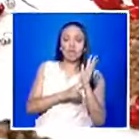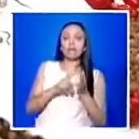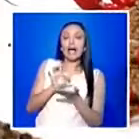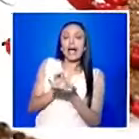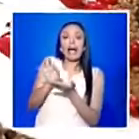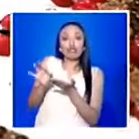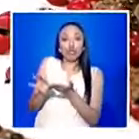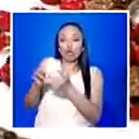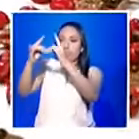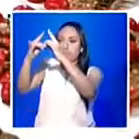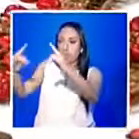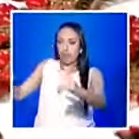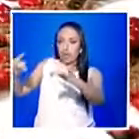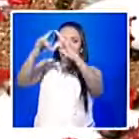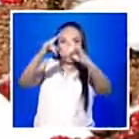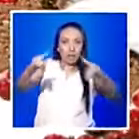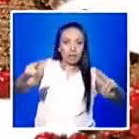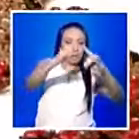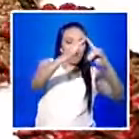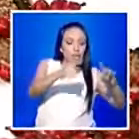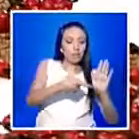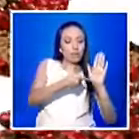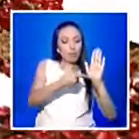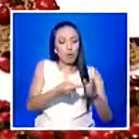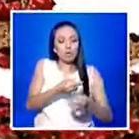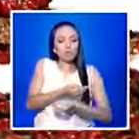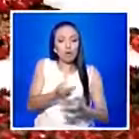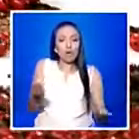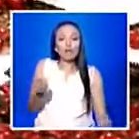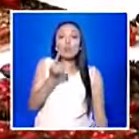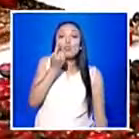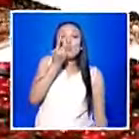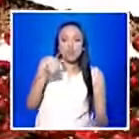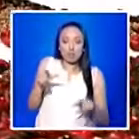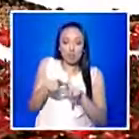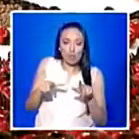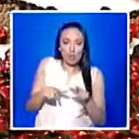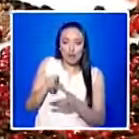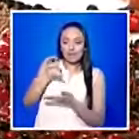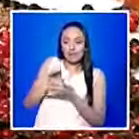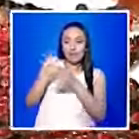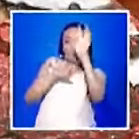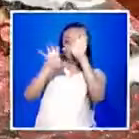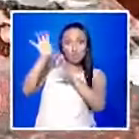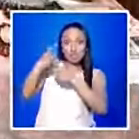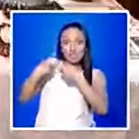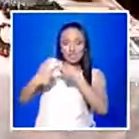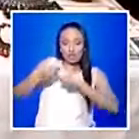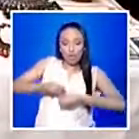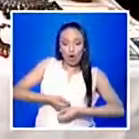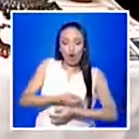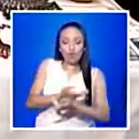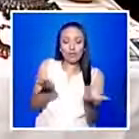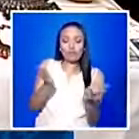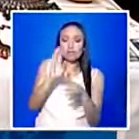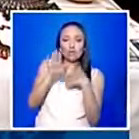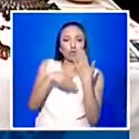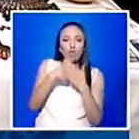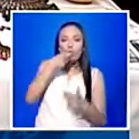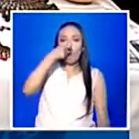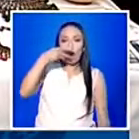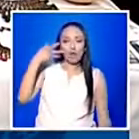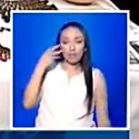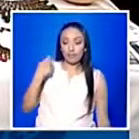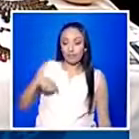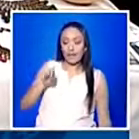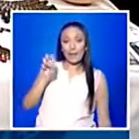poder disfrutar de todo lo que ofrece la Amazonía en un solo lugar, en el Centro de Exposiciones Quito, este viernes 13,